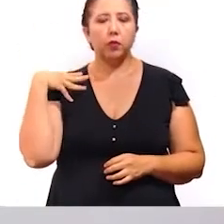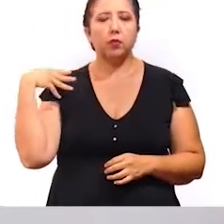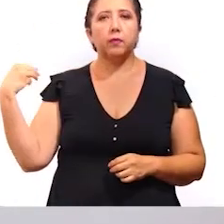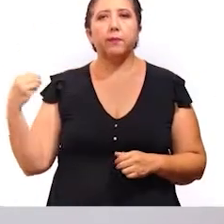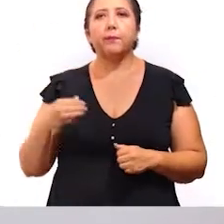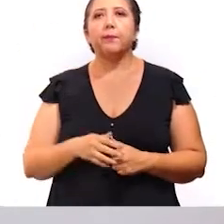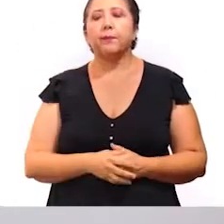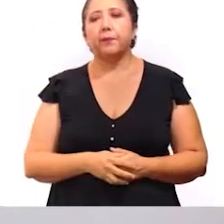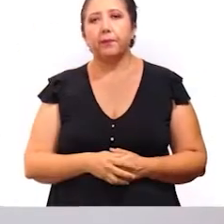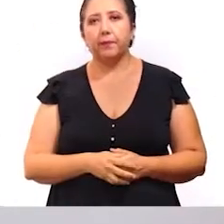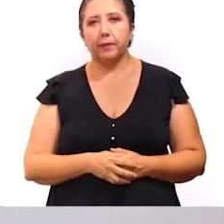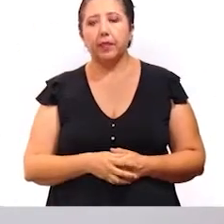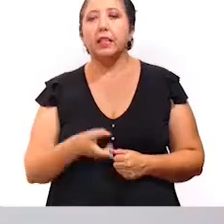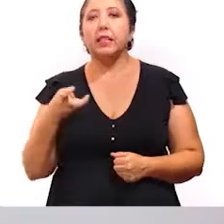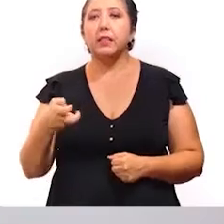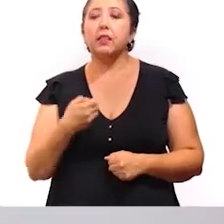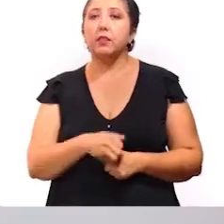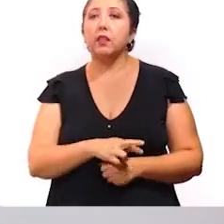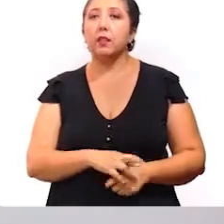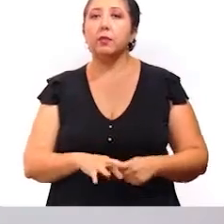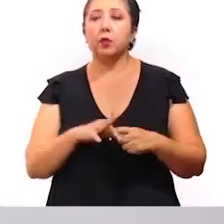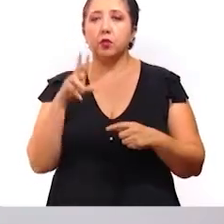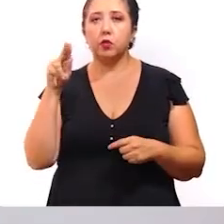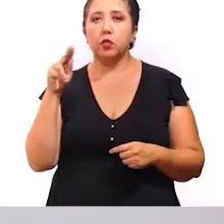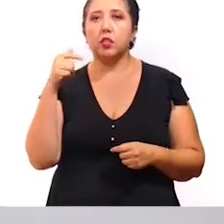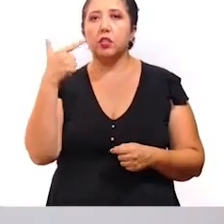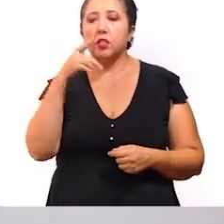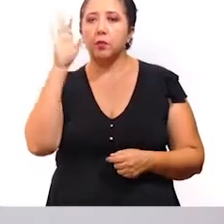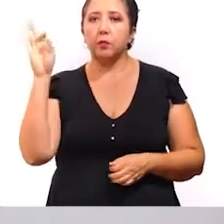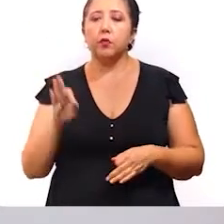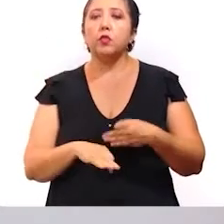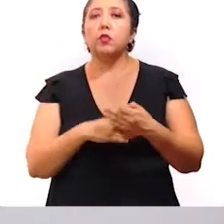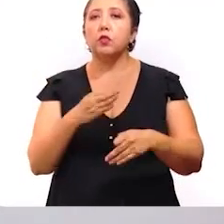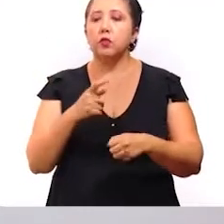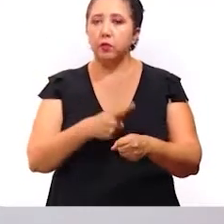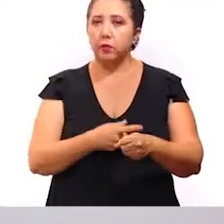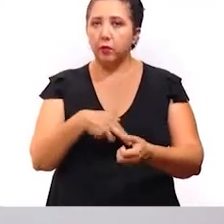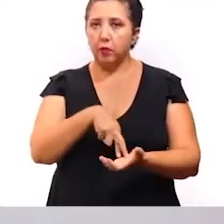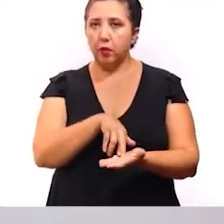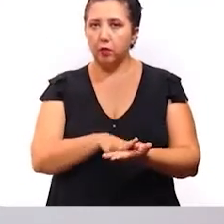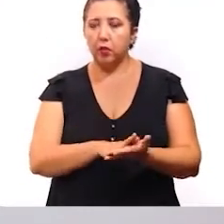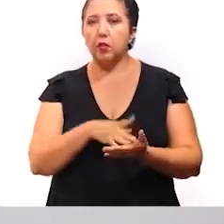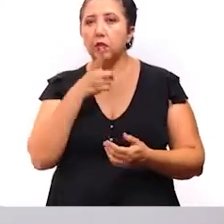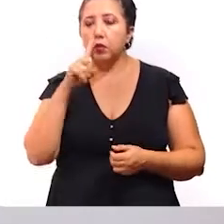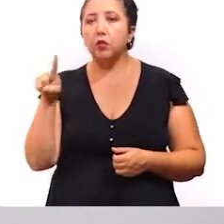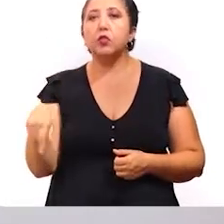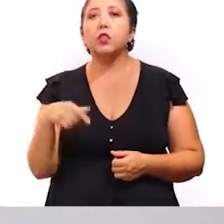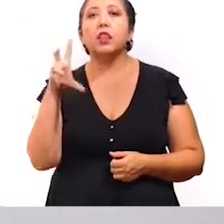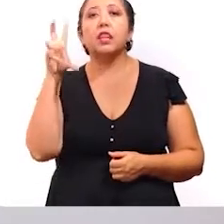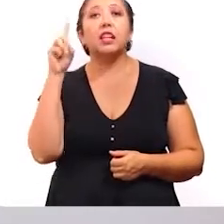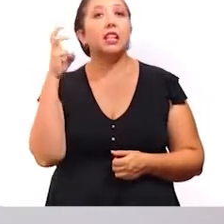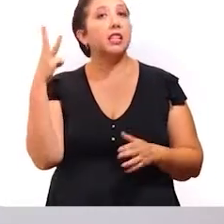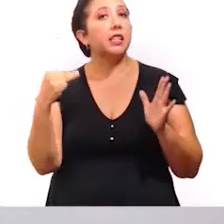ni pueden contagiar. Esta cifra representa el 87% del total de contagios registrados, que son